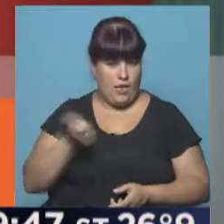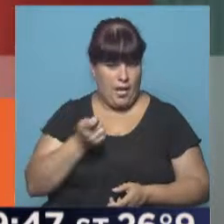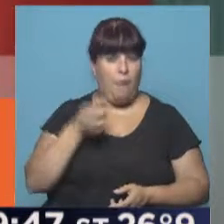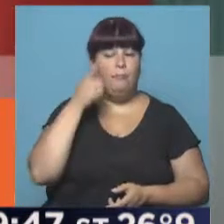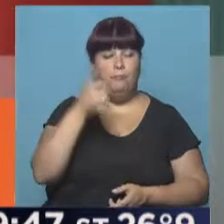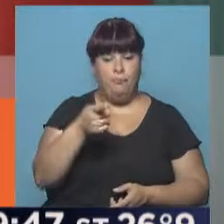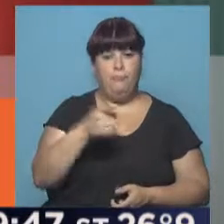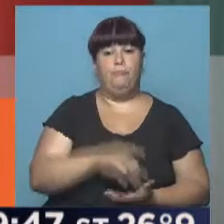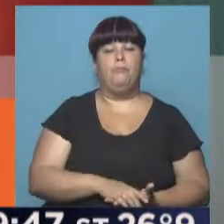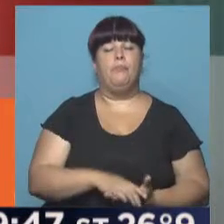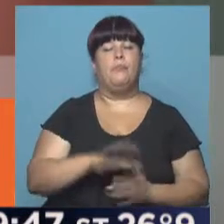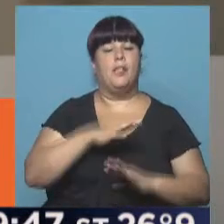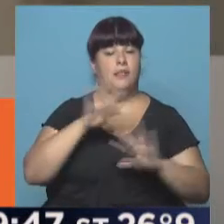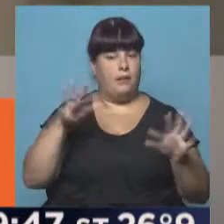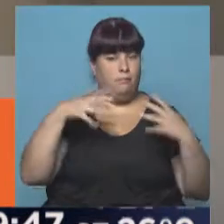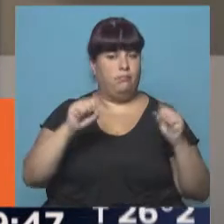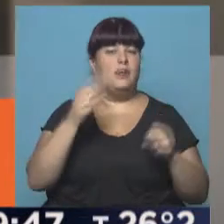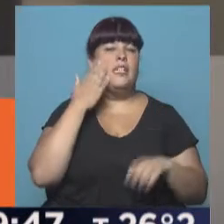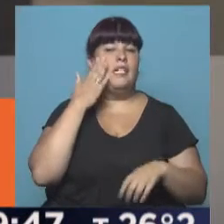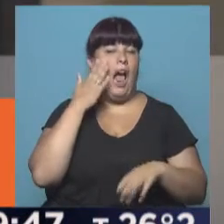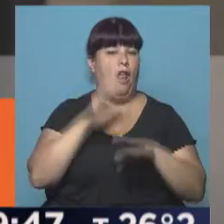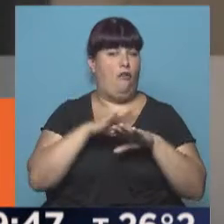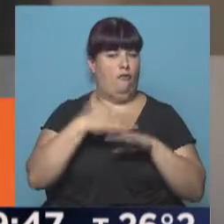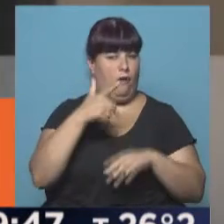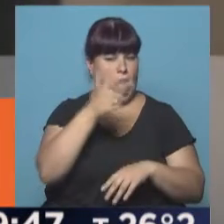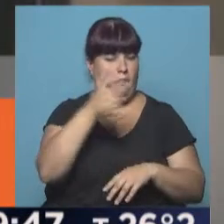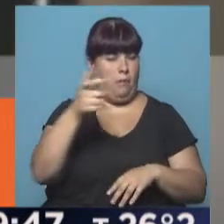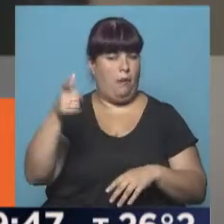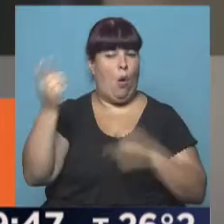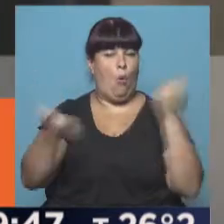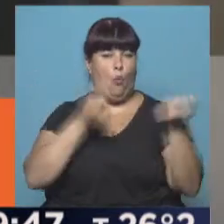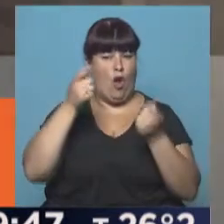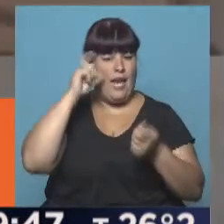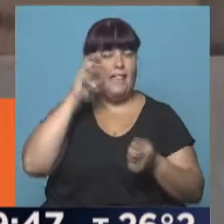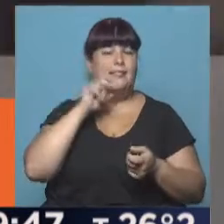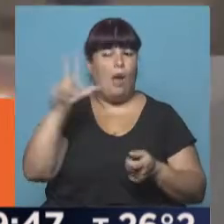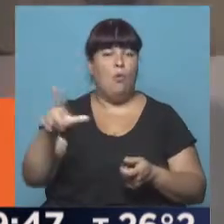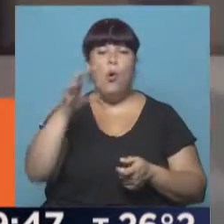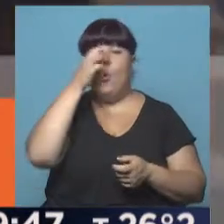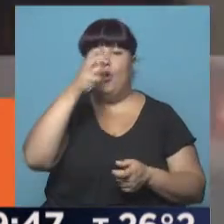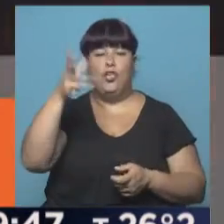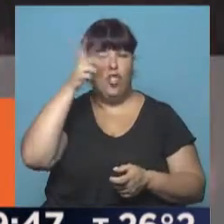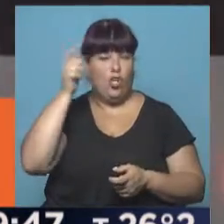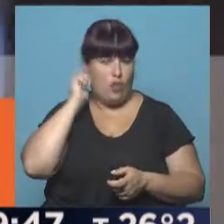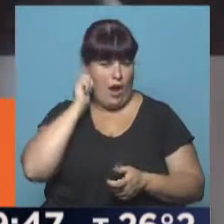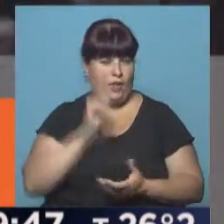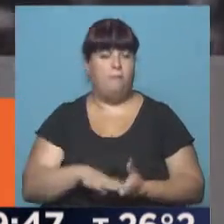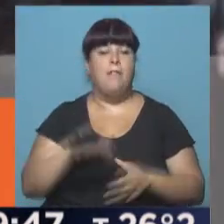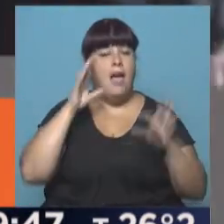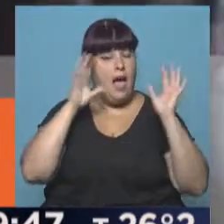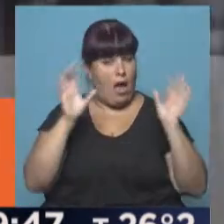está entonces, identifican al autor del atentado en Estambul. Tiene 28 años.